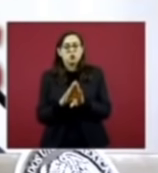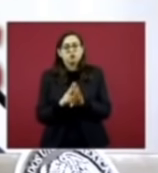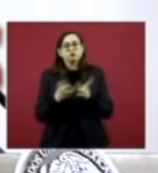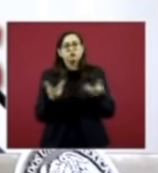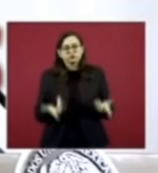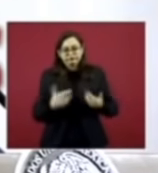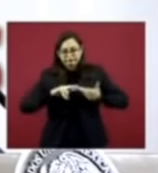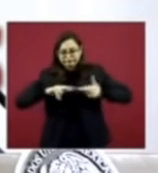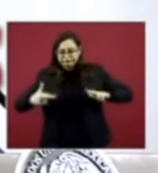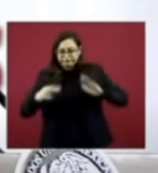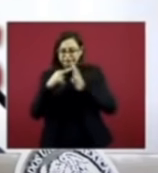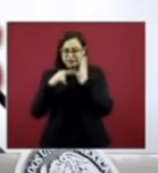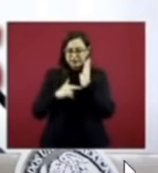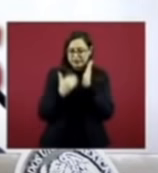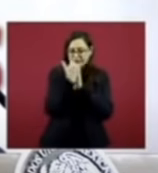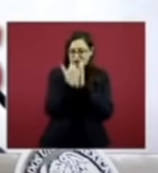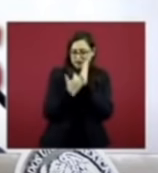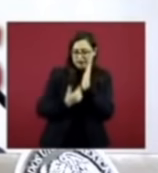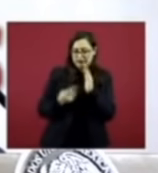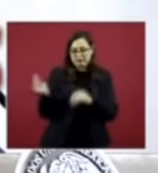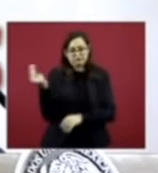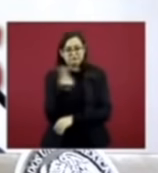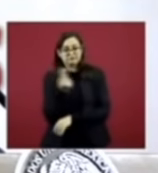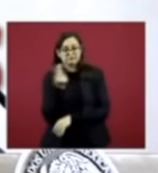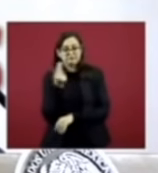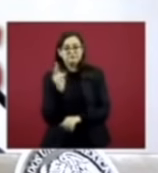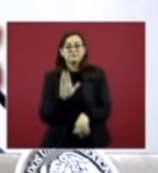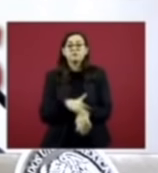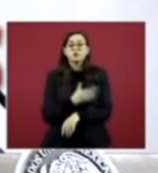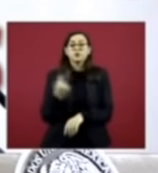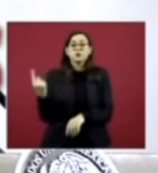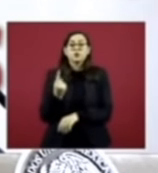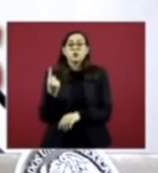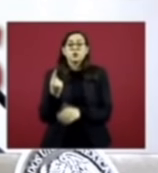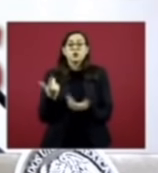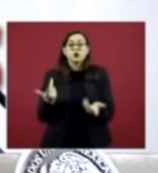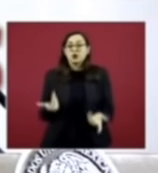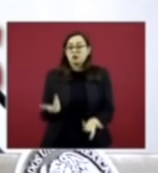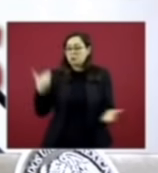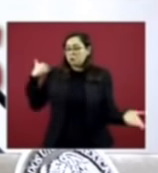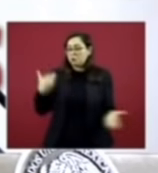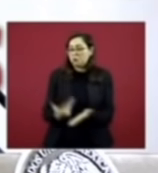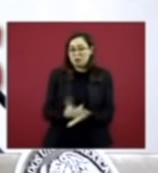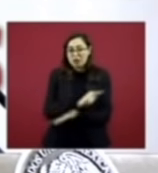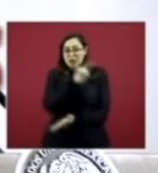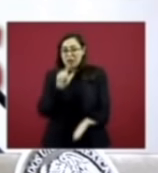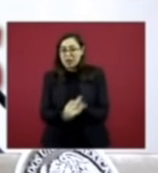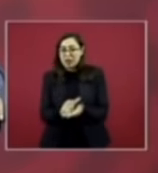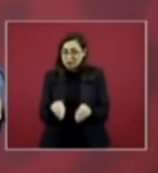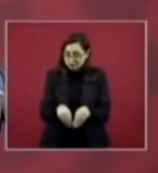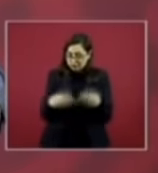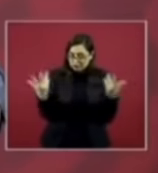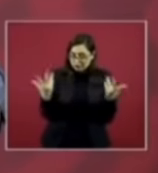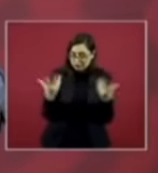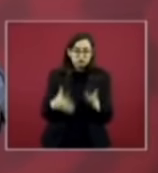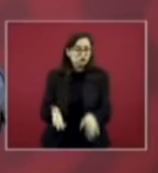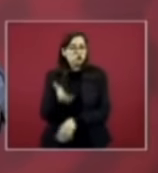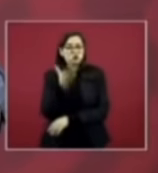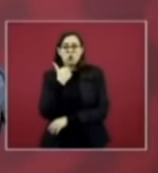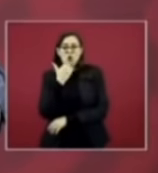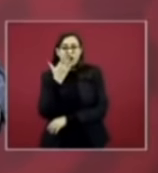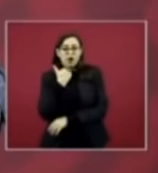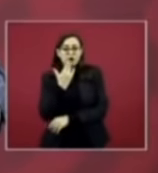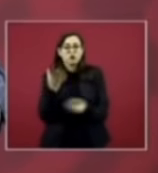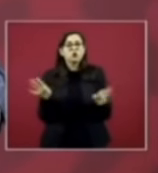porque no existe un marco legal sobre la cooperación